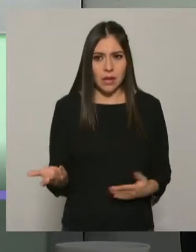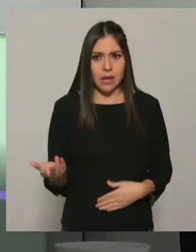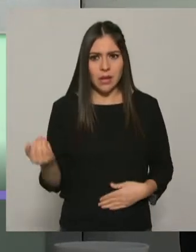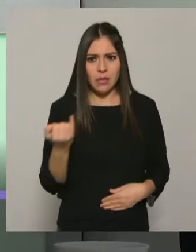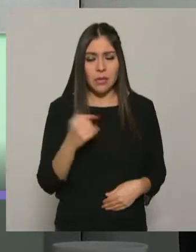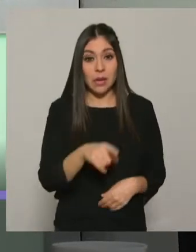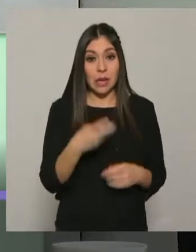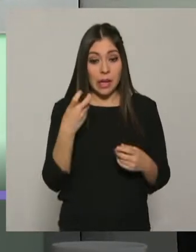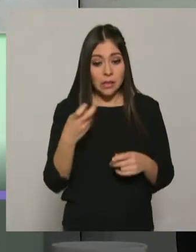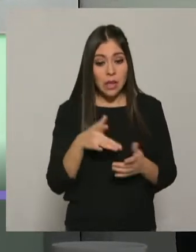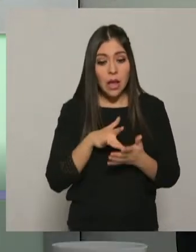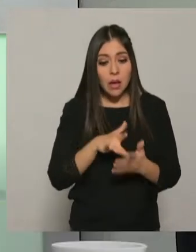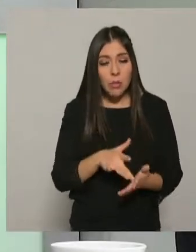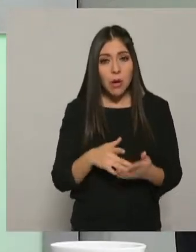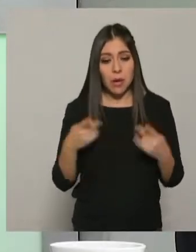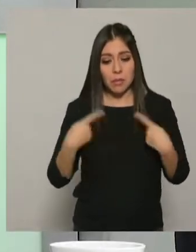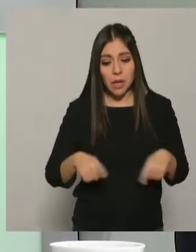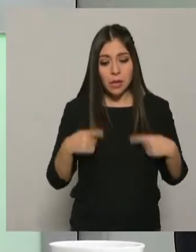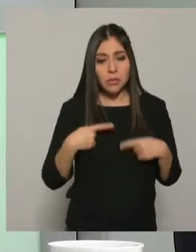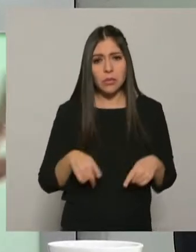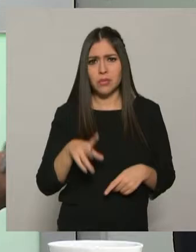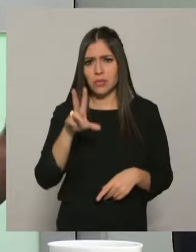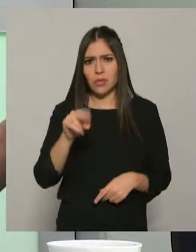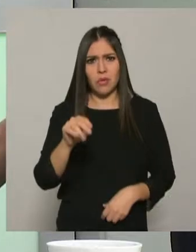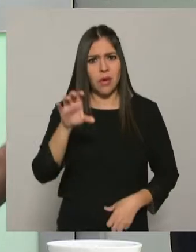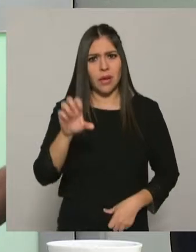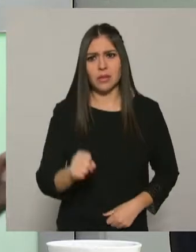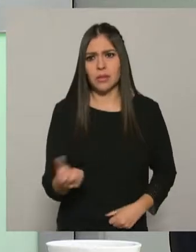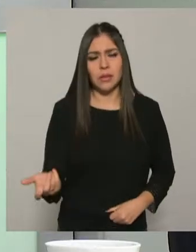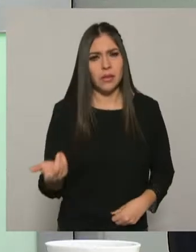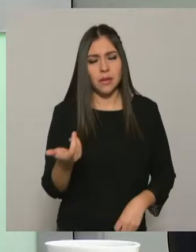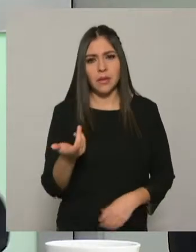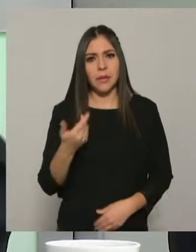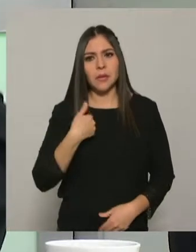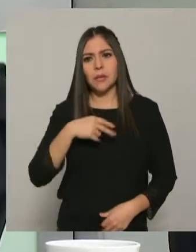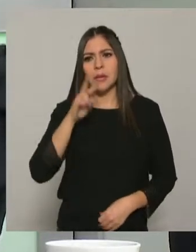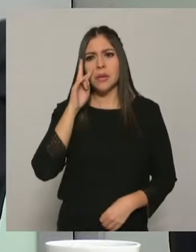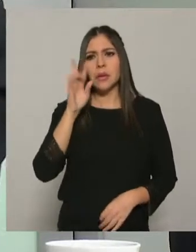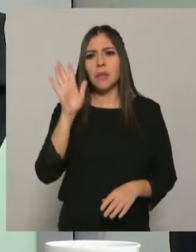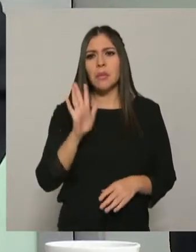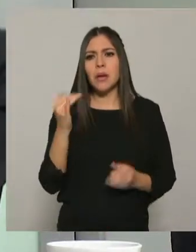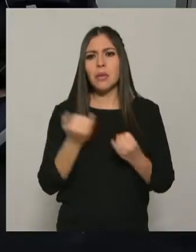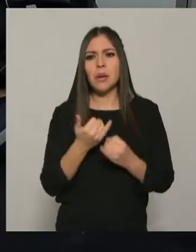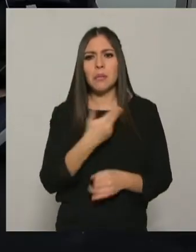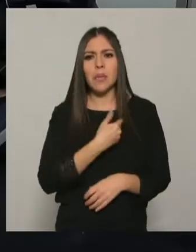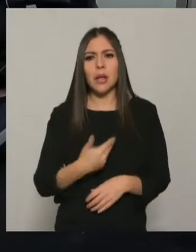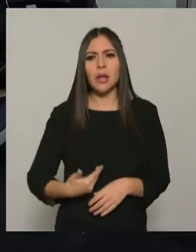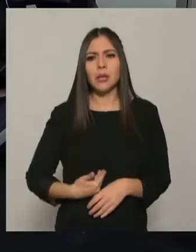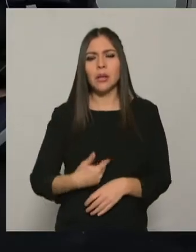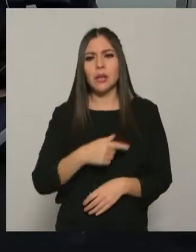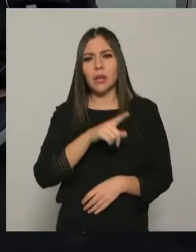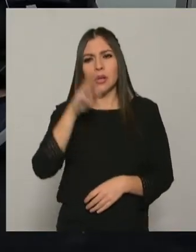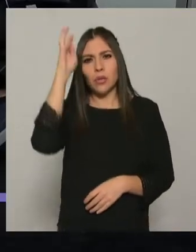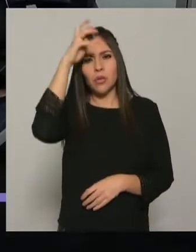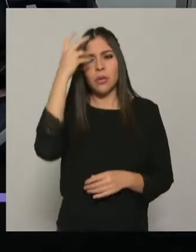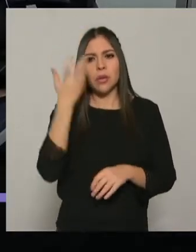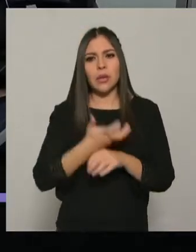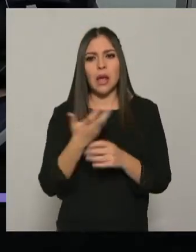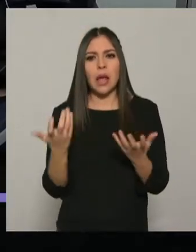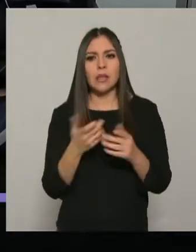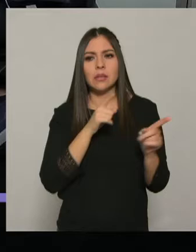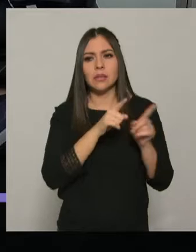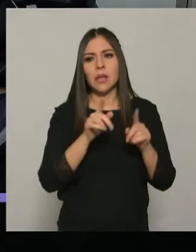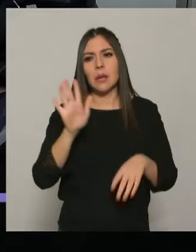es fascismo, eso es radicalismo. Y discúlpenme, pero pues, yo veo mini Trumps haciendo esto. Pues vamos a irnos a la pausa con